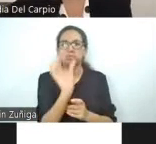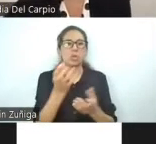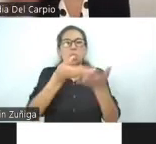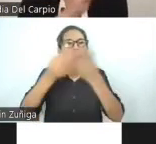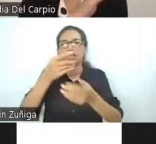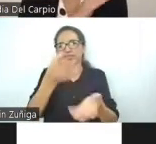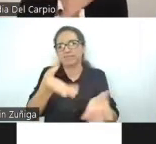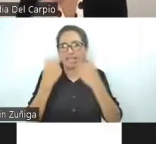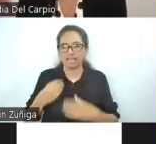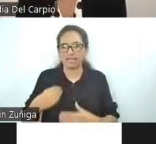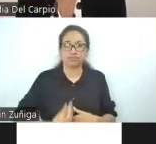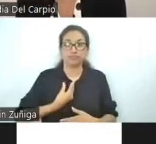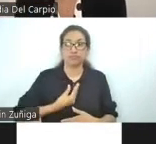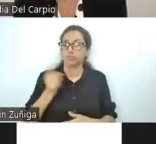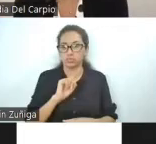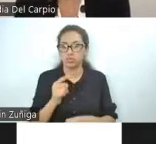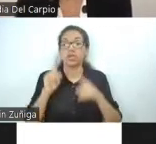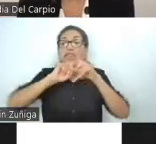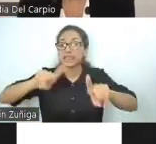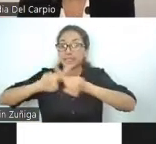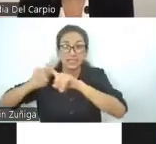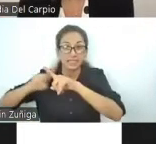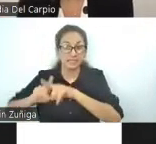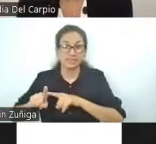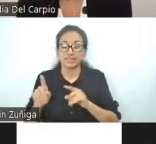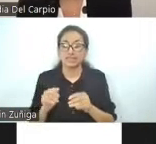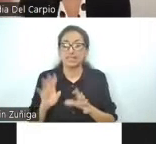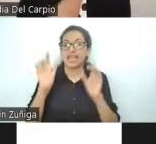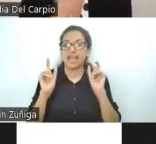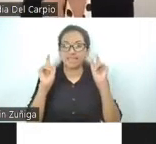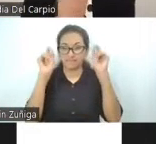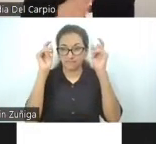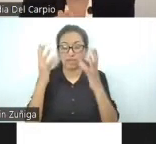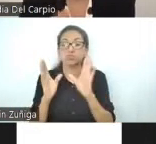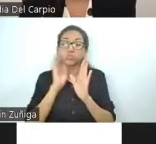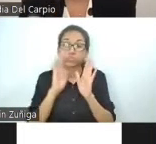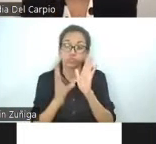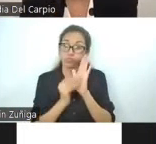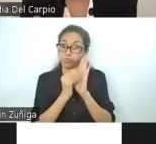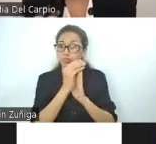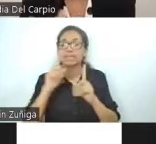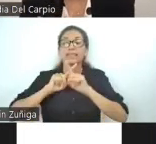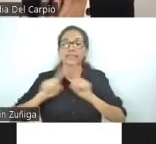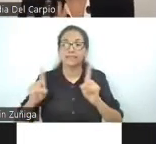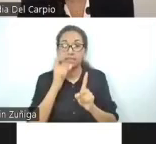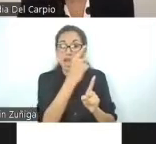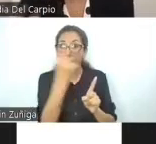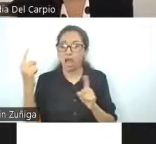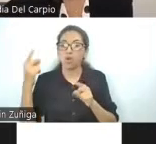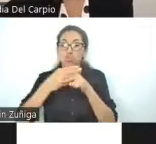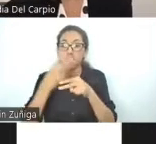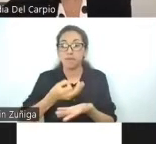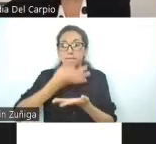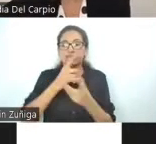mundo. Existen distintas infecciones a nivel de la vulva y la vagina y cada una tiene un tratamiento específico. Entonces, lo ideal